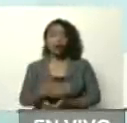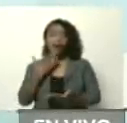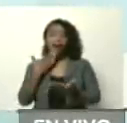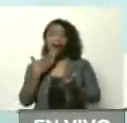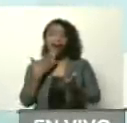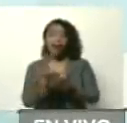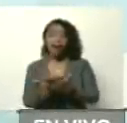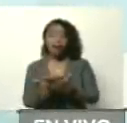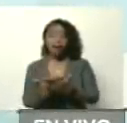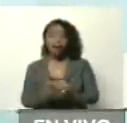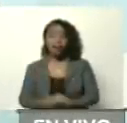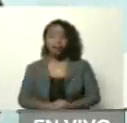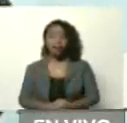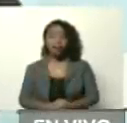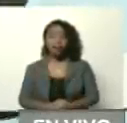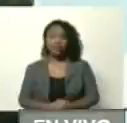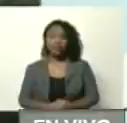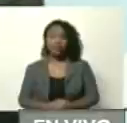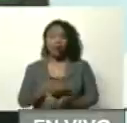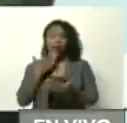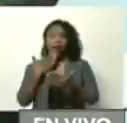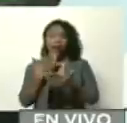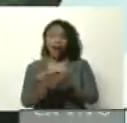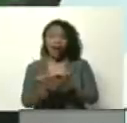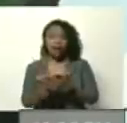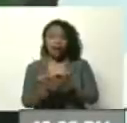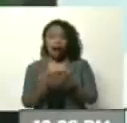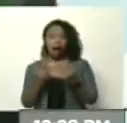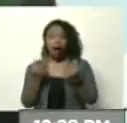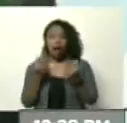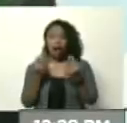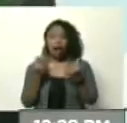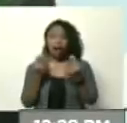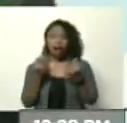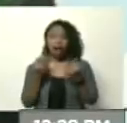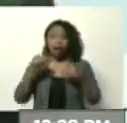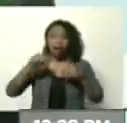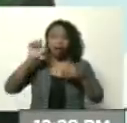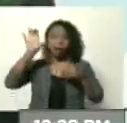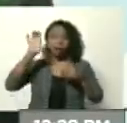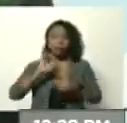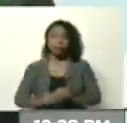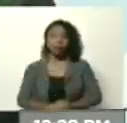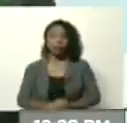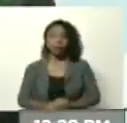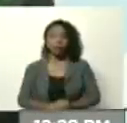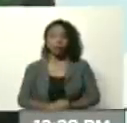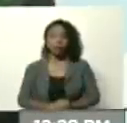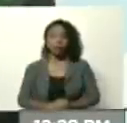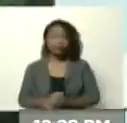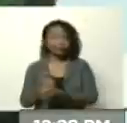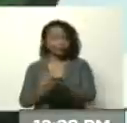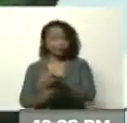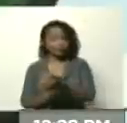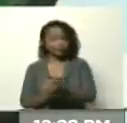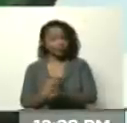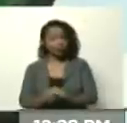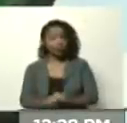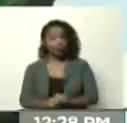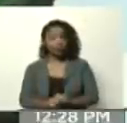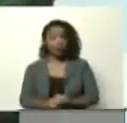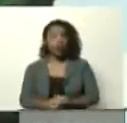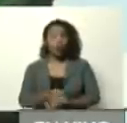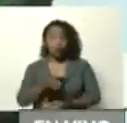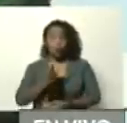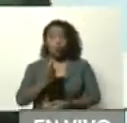gracias gracias a la riqueza del país hermanos tuvimos un